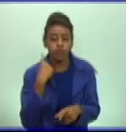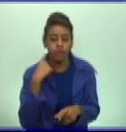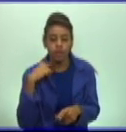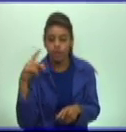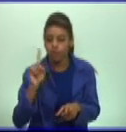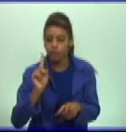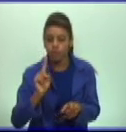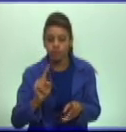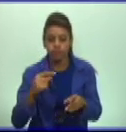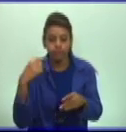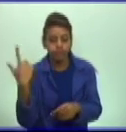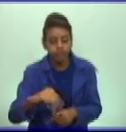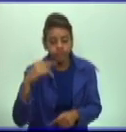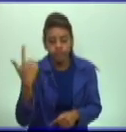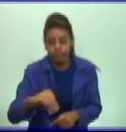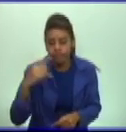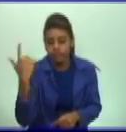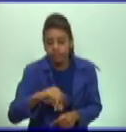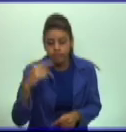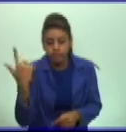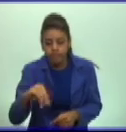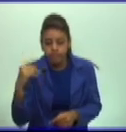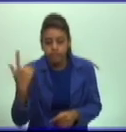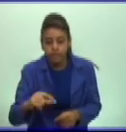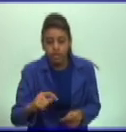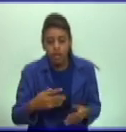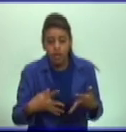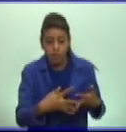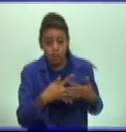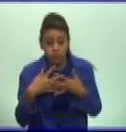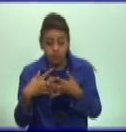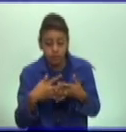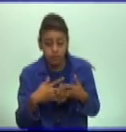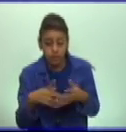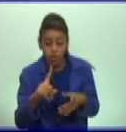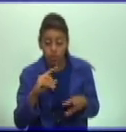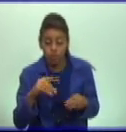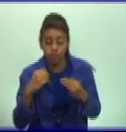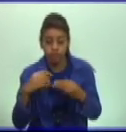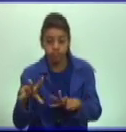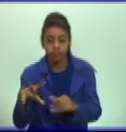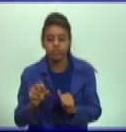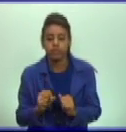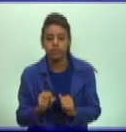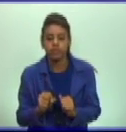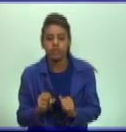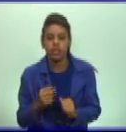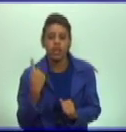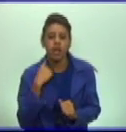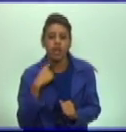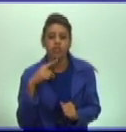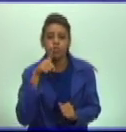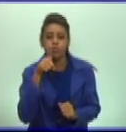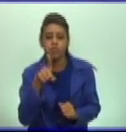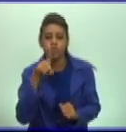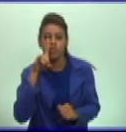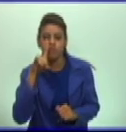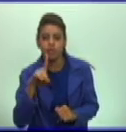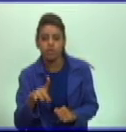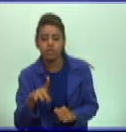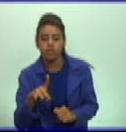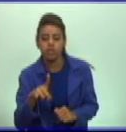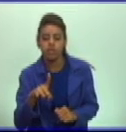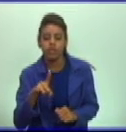atacar al pueblo y a su revolución. Por ejemplo, en el año 1992 aprueban la